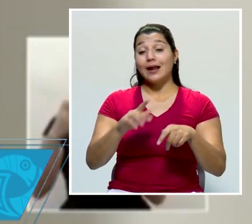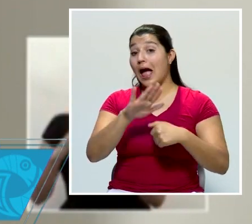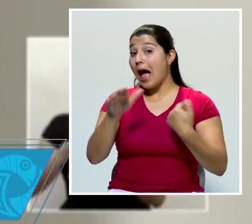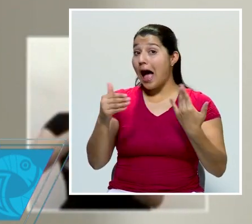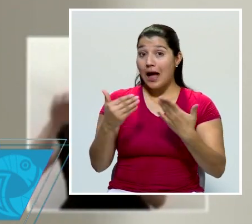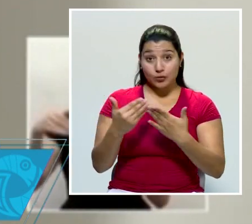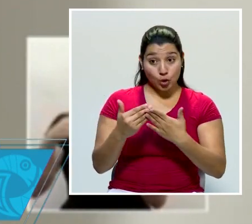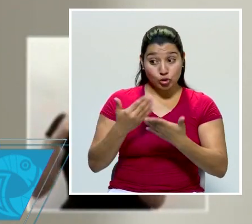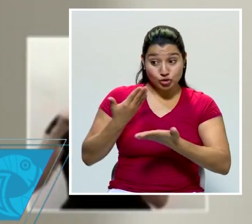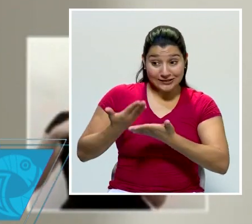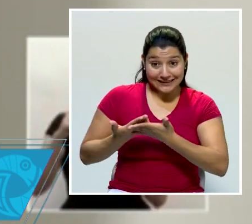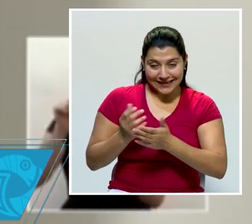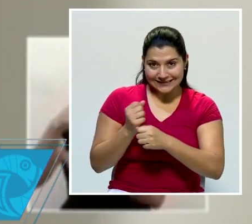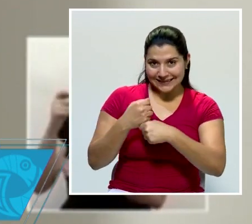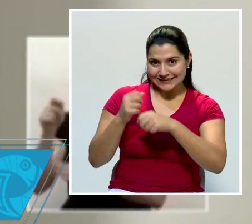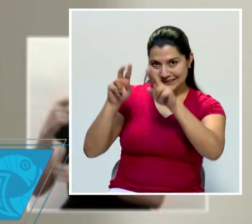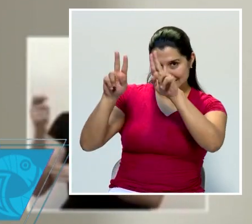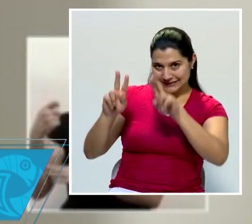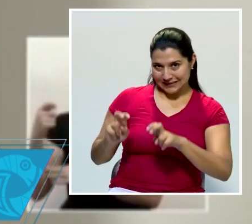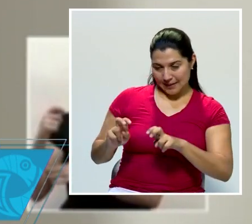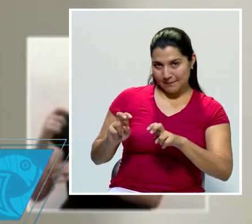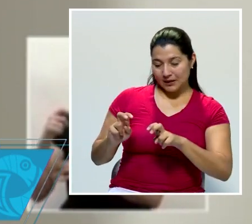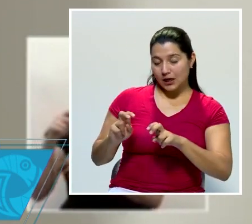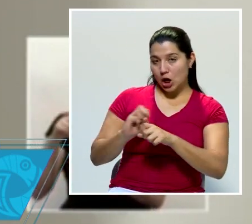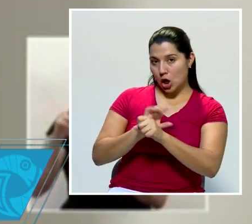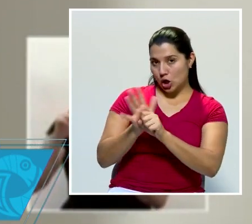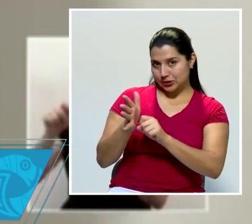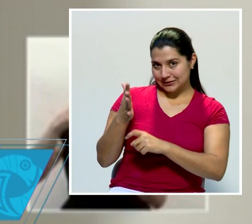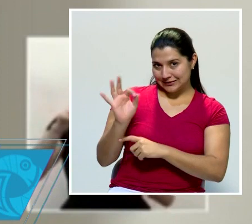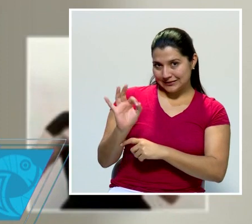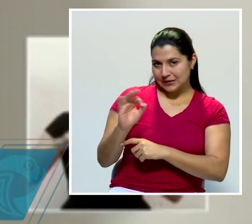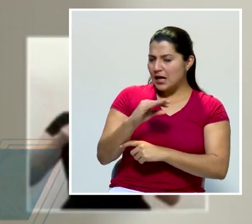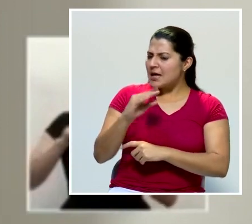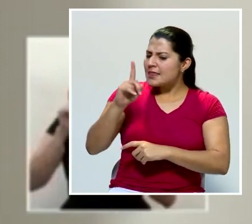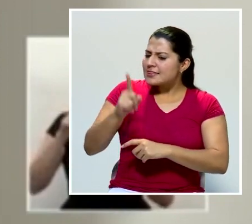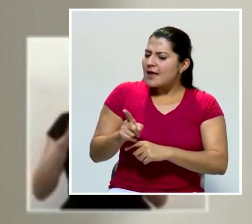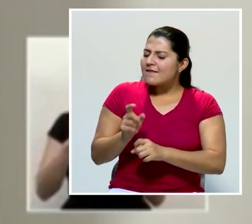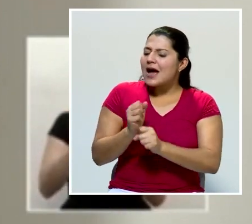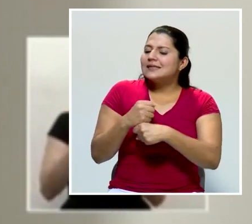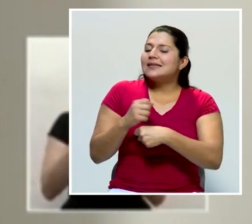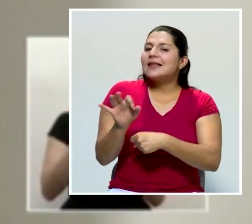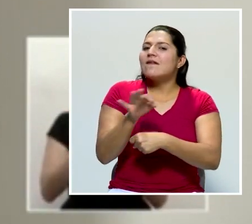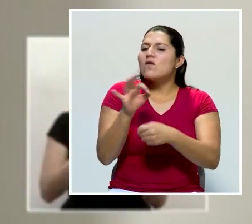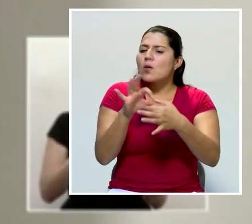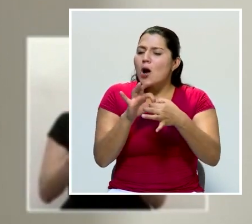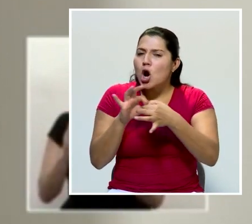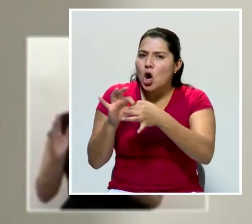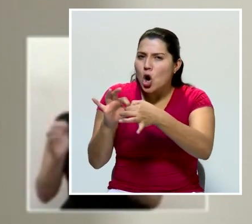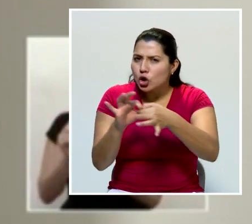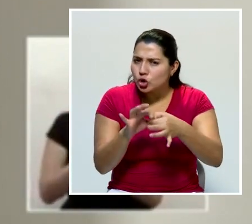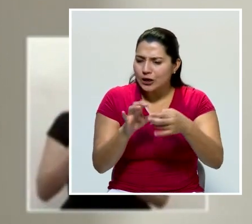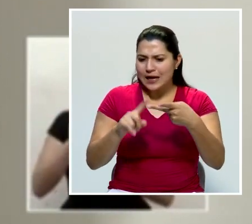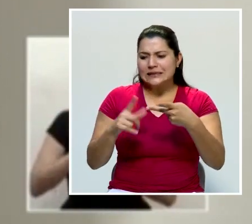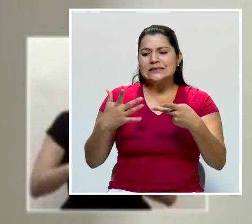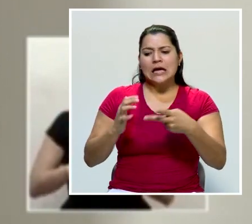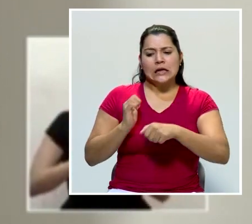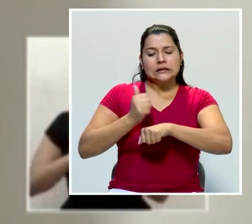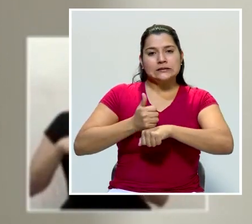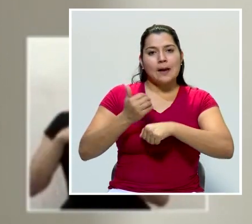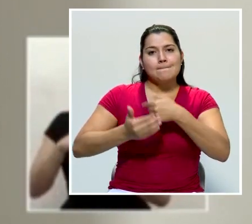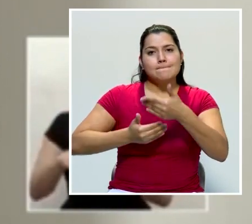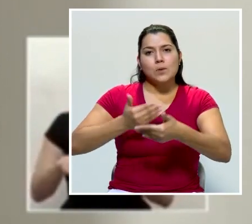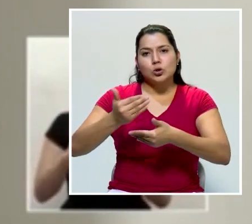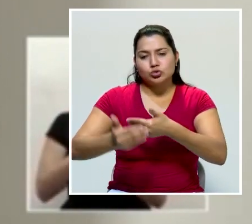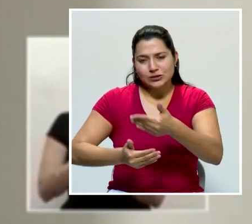les va a hacer ese muestreo y se tiene que hacer de una forma muy coordinada y con un protocolo